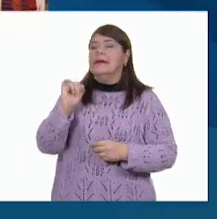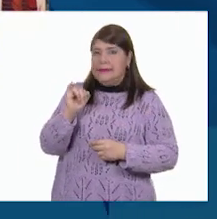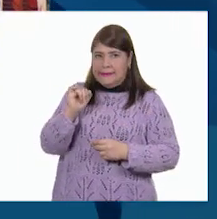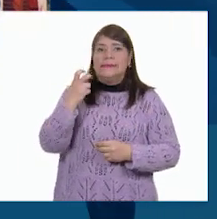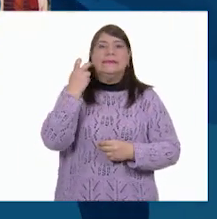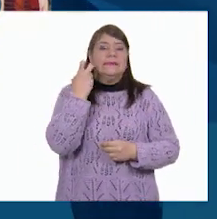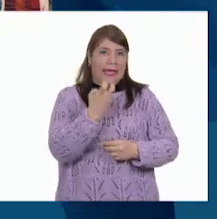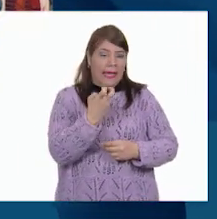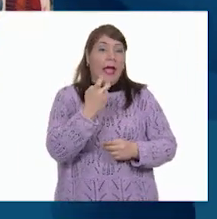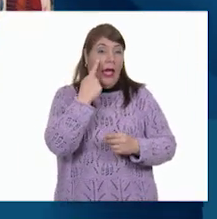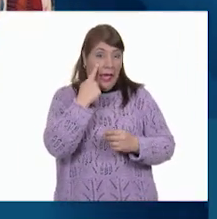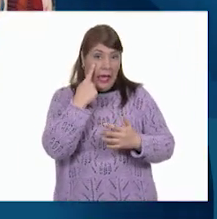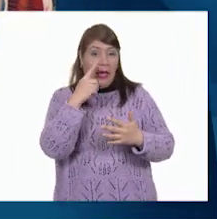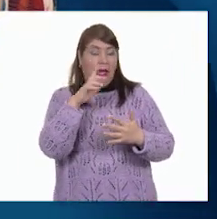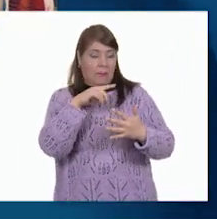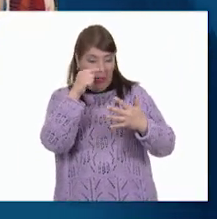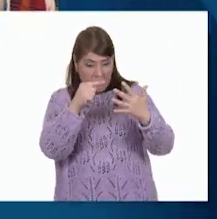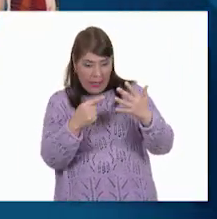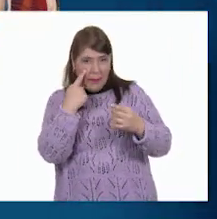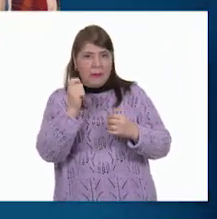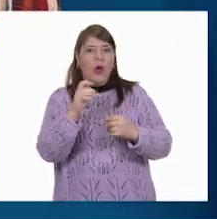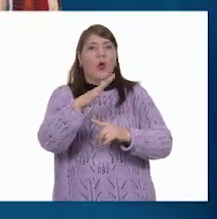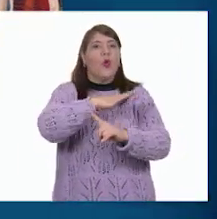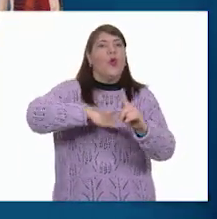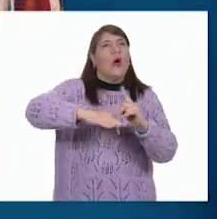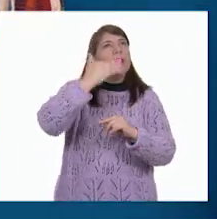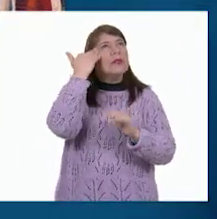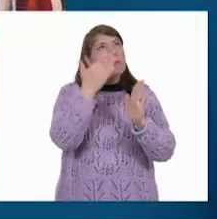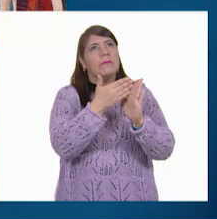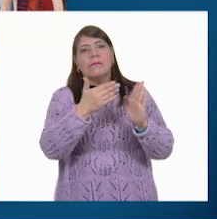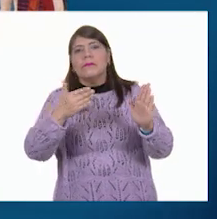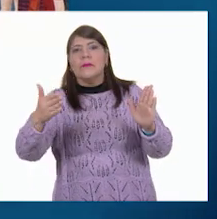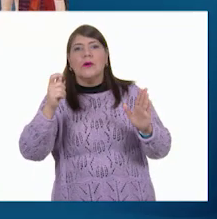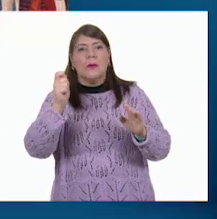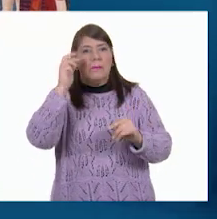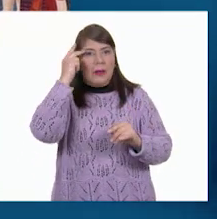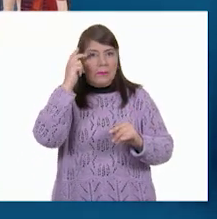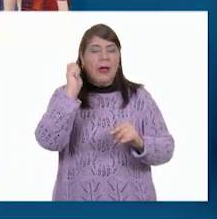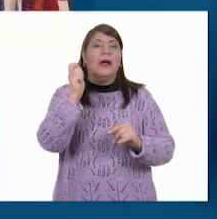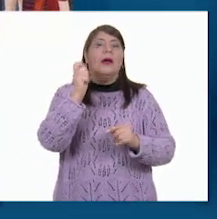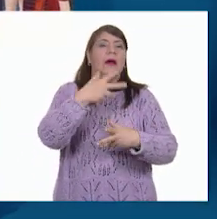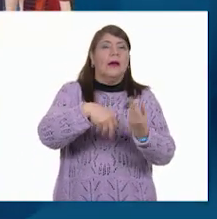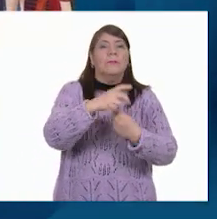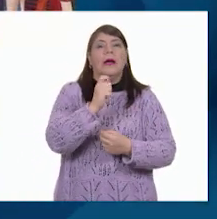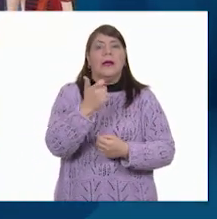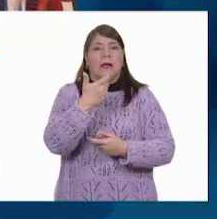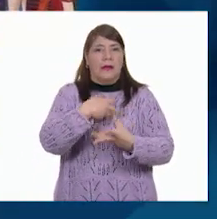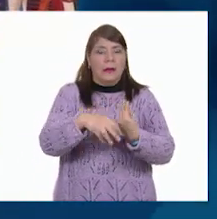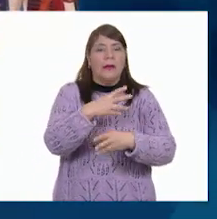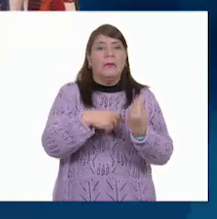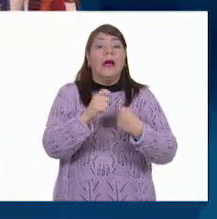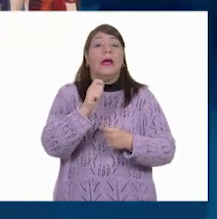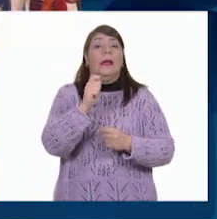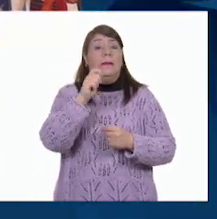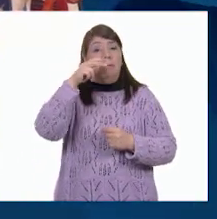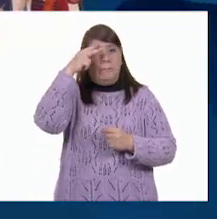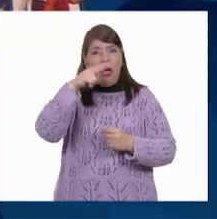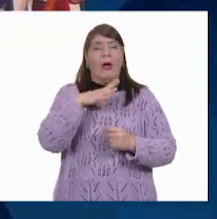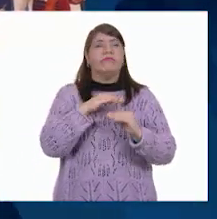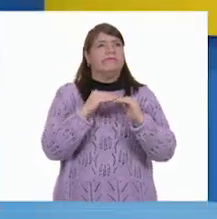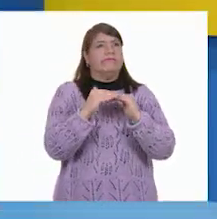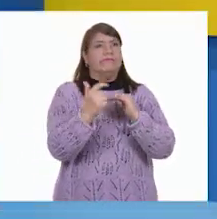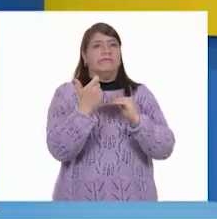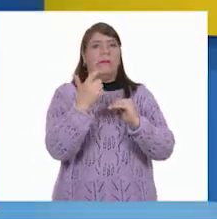materiales nos mostraron que durante la consolidación del porfiriato se superó la crisis económica y México se encontraba en un momento de